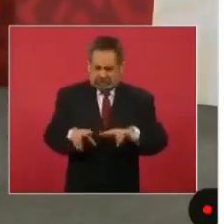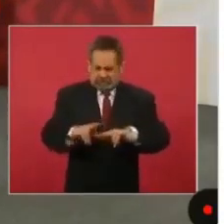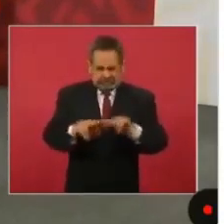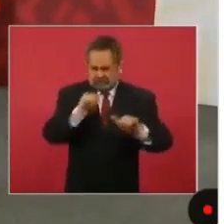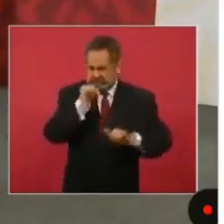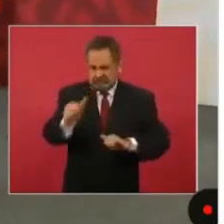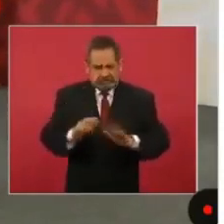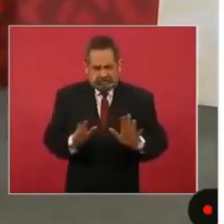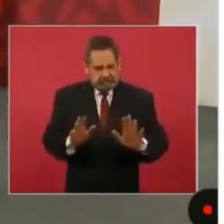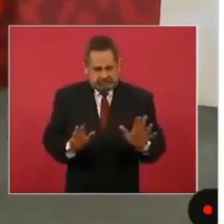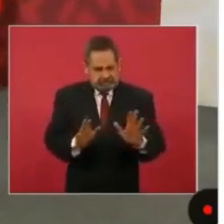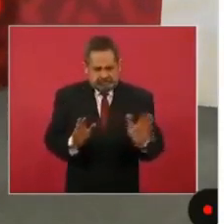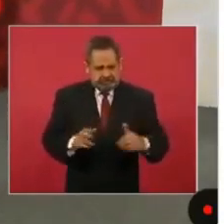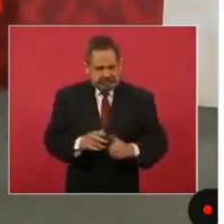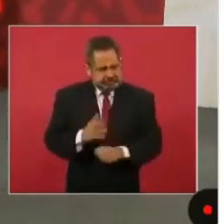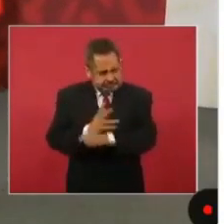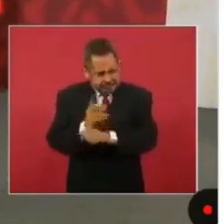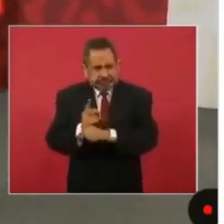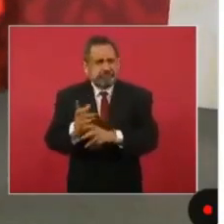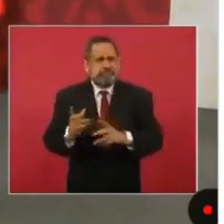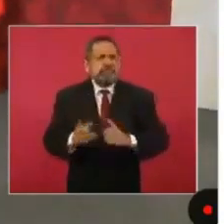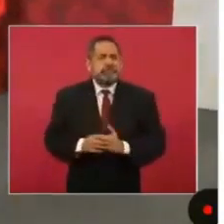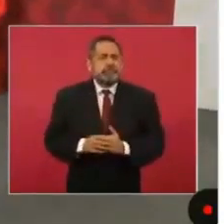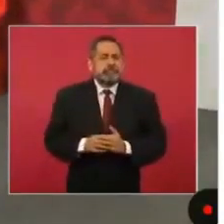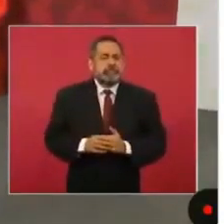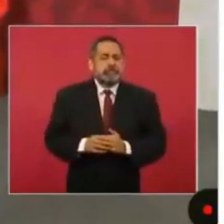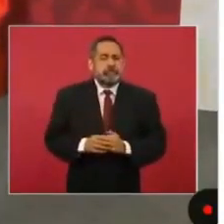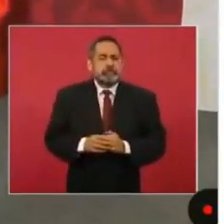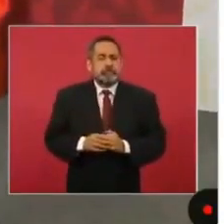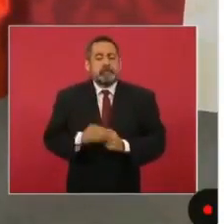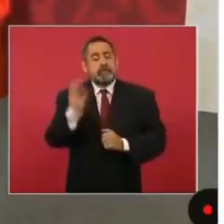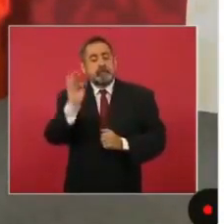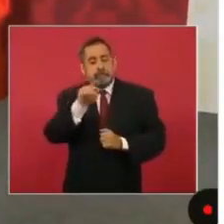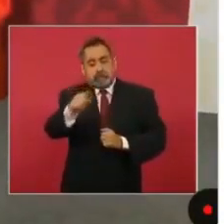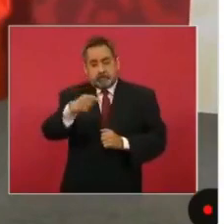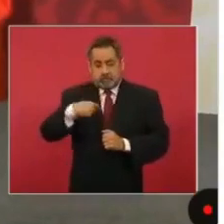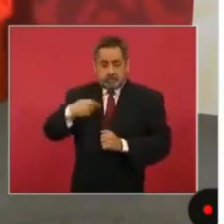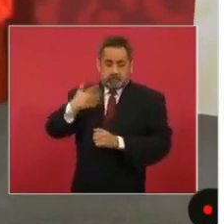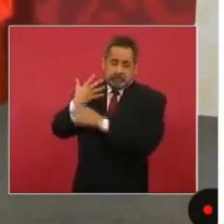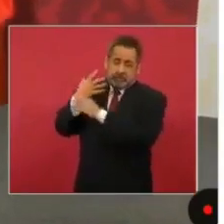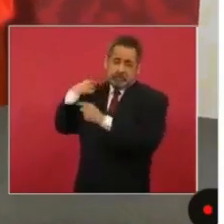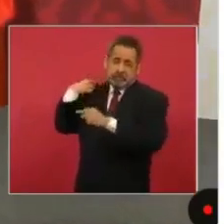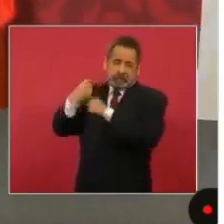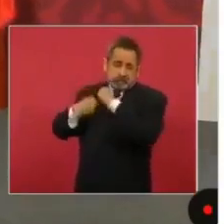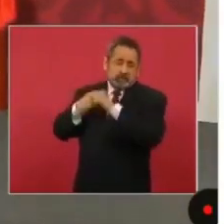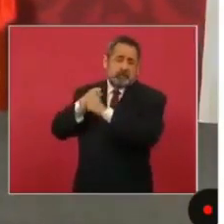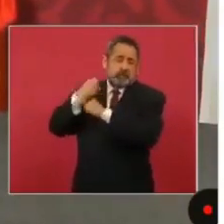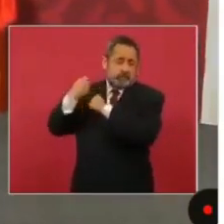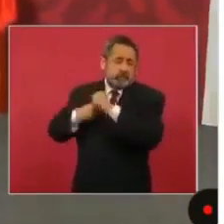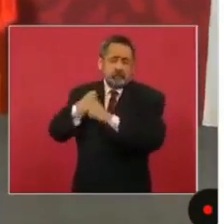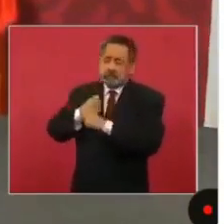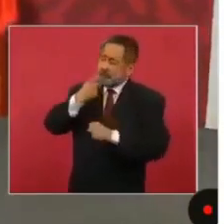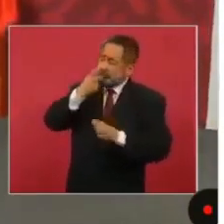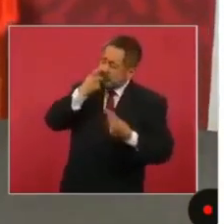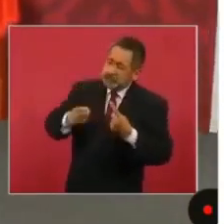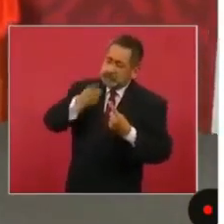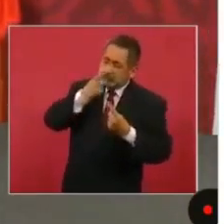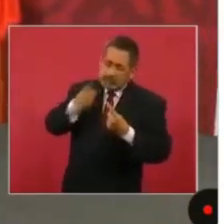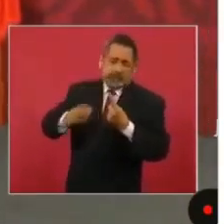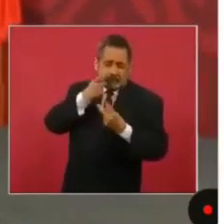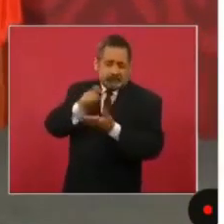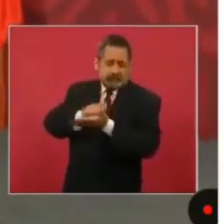por qué si ustedes revisan lo que he dicho durante años lo que he